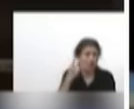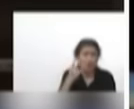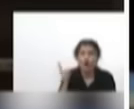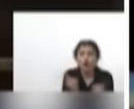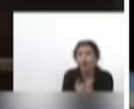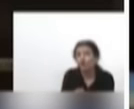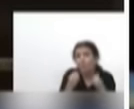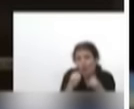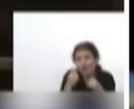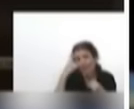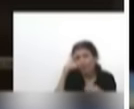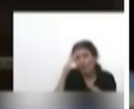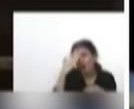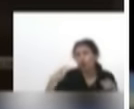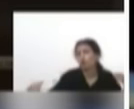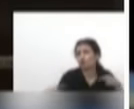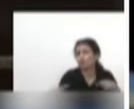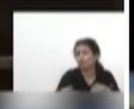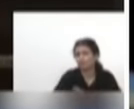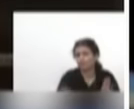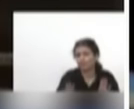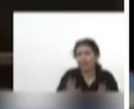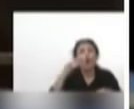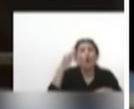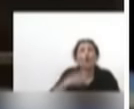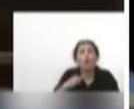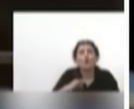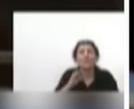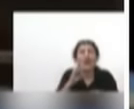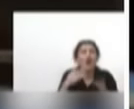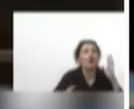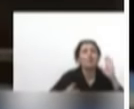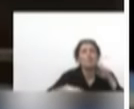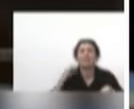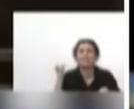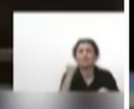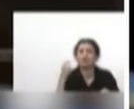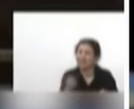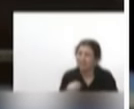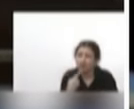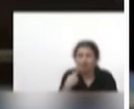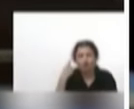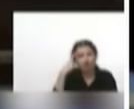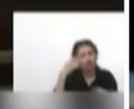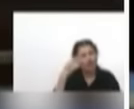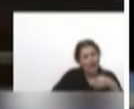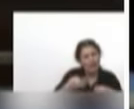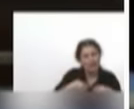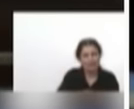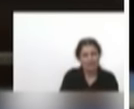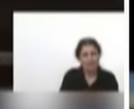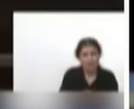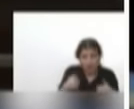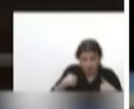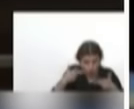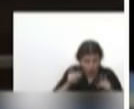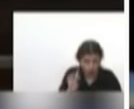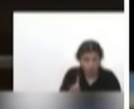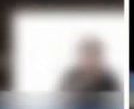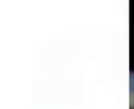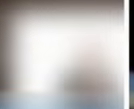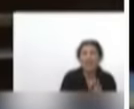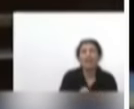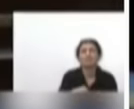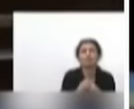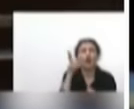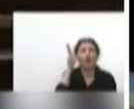Senador por Formosa. Dijo, pero un poco de autoridad ética. Ninguna cagada hicieron estos 40 años. ¿Ustedes en